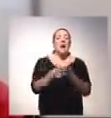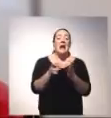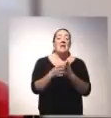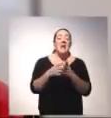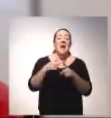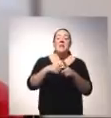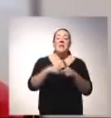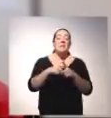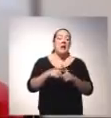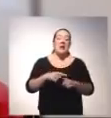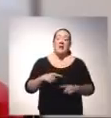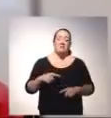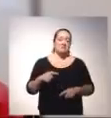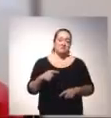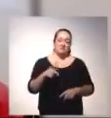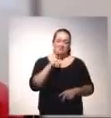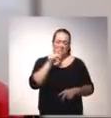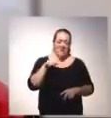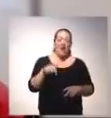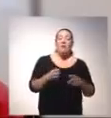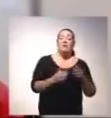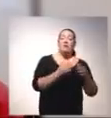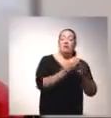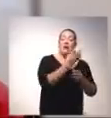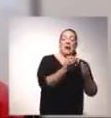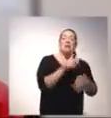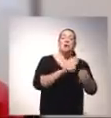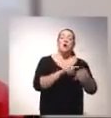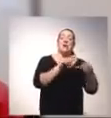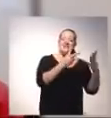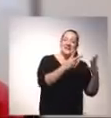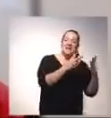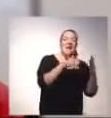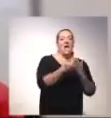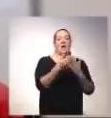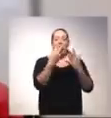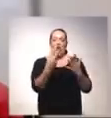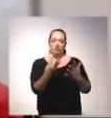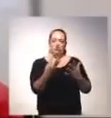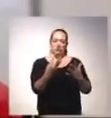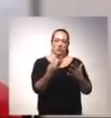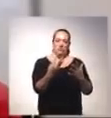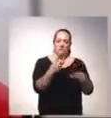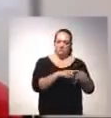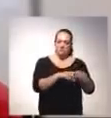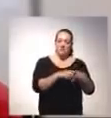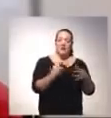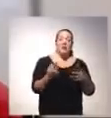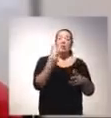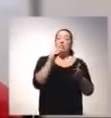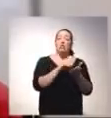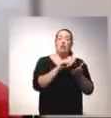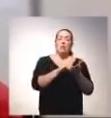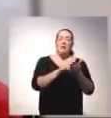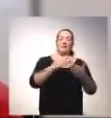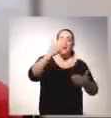muy desfavorables en las estaciones de Fuencaliente entre las 7 y las 8 horas, registrándose dos superaciones del